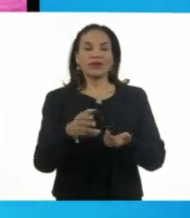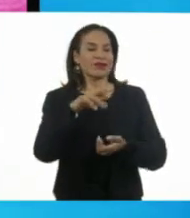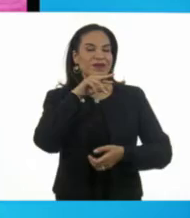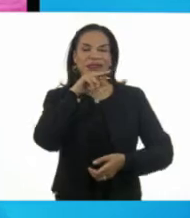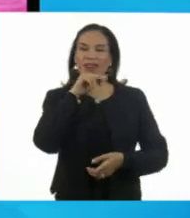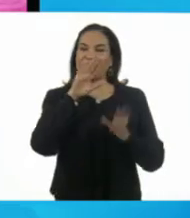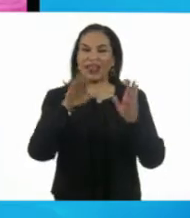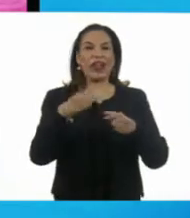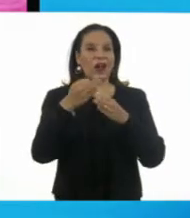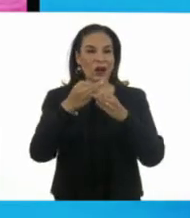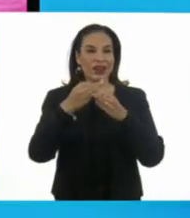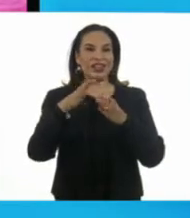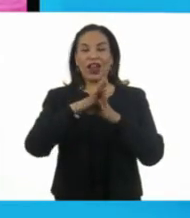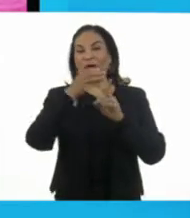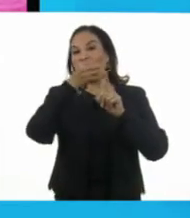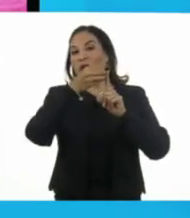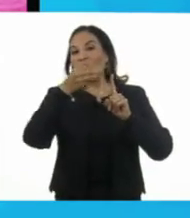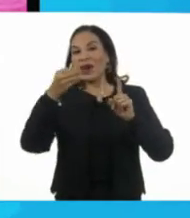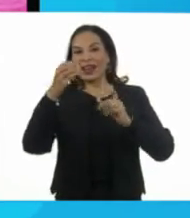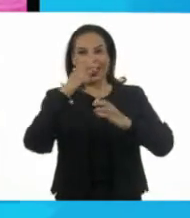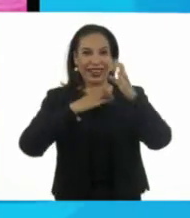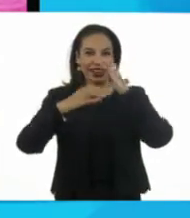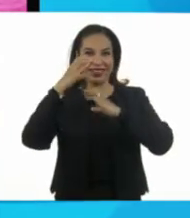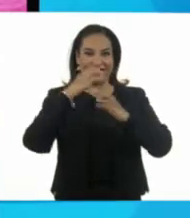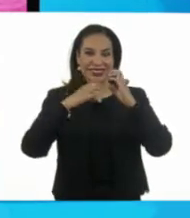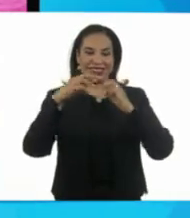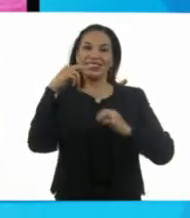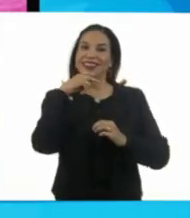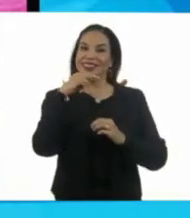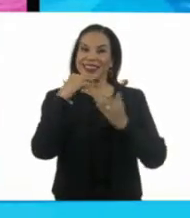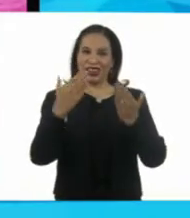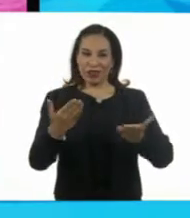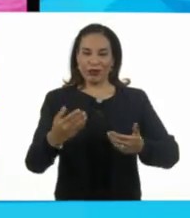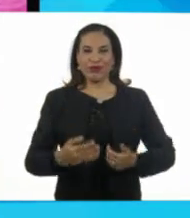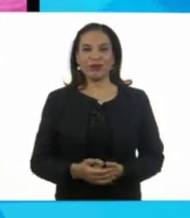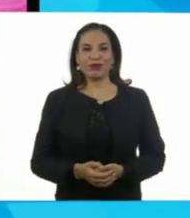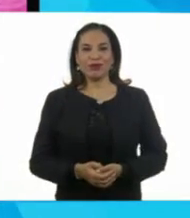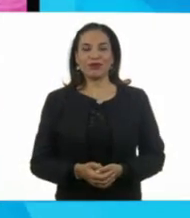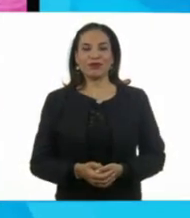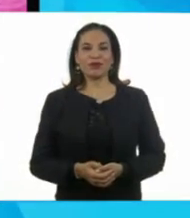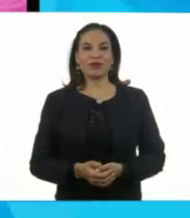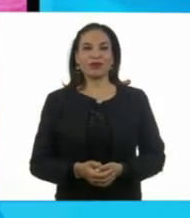se preocupen, ahorita la hacemos toda completa y un poquito más rápido.